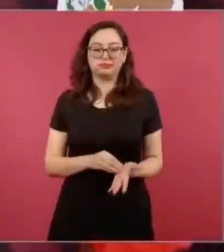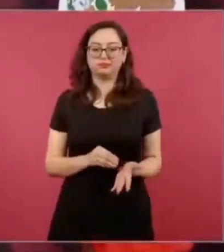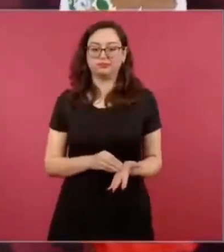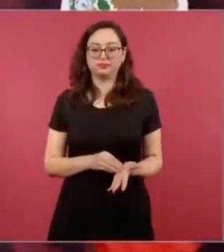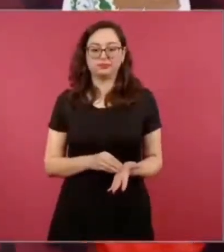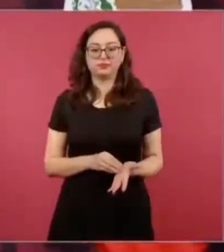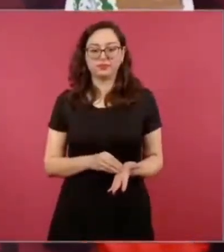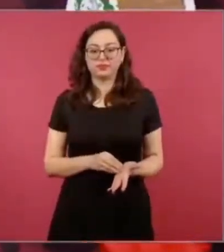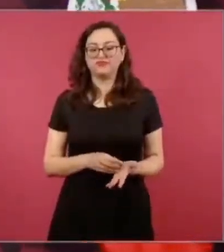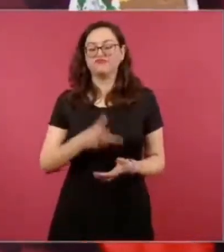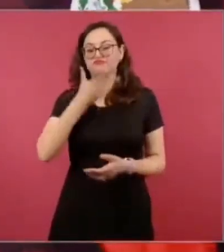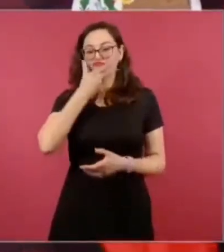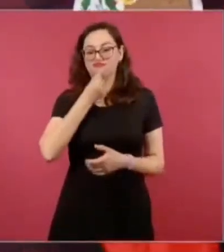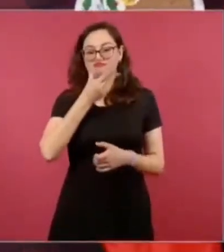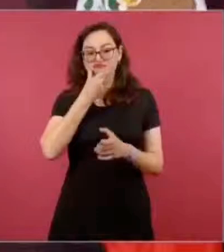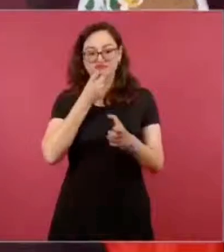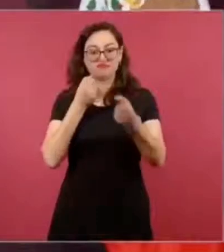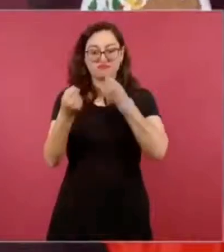además un gran periodista.